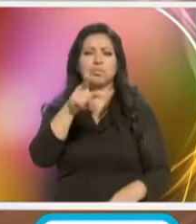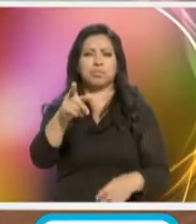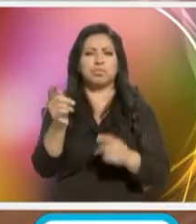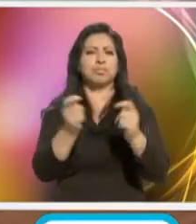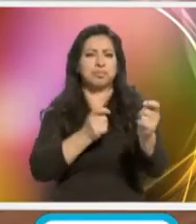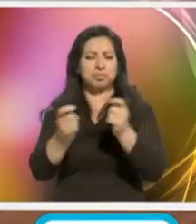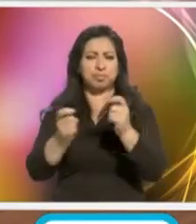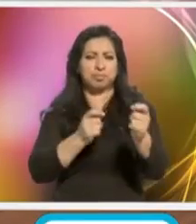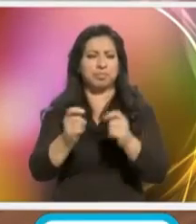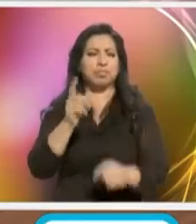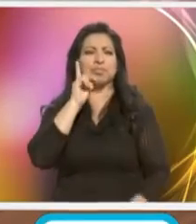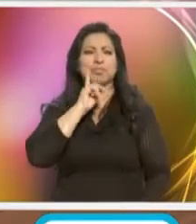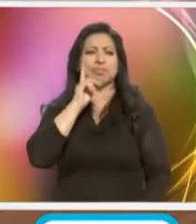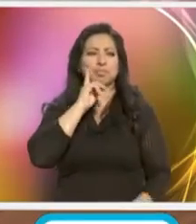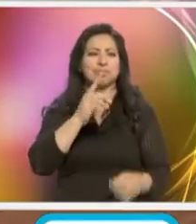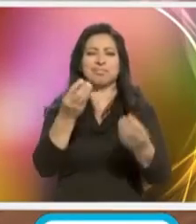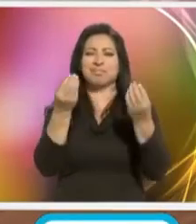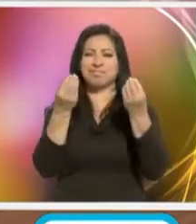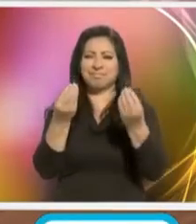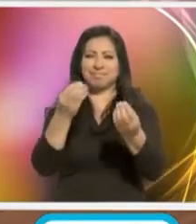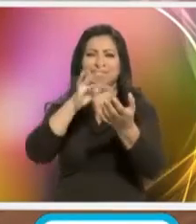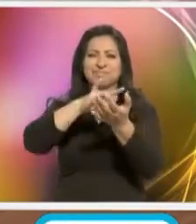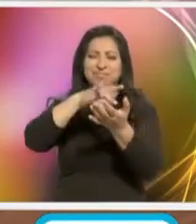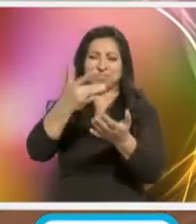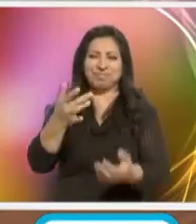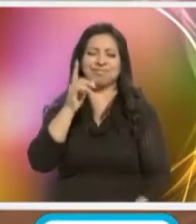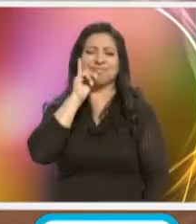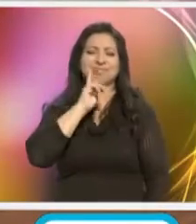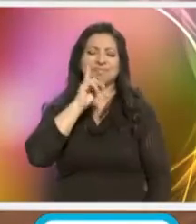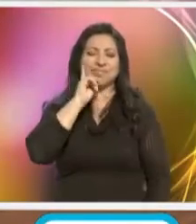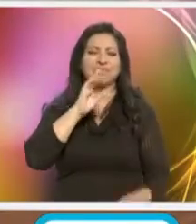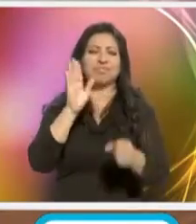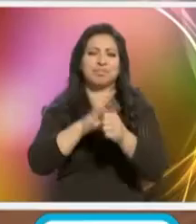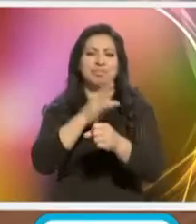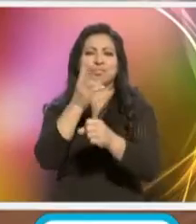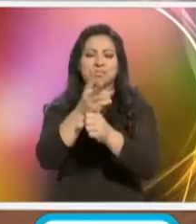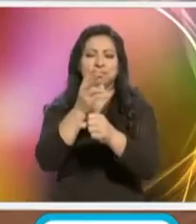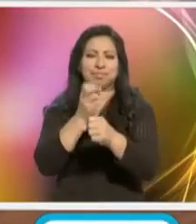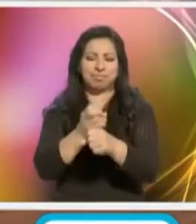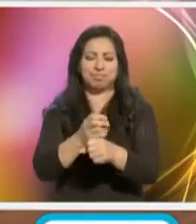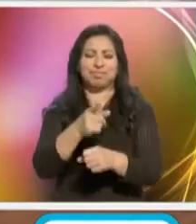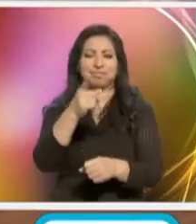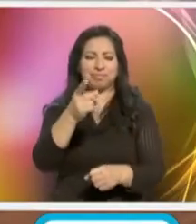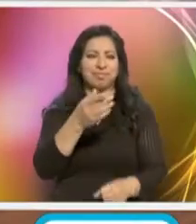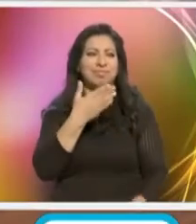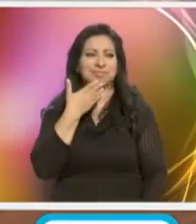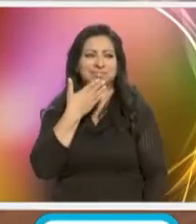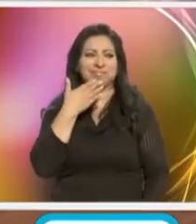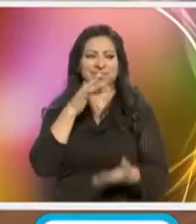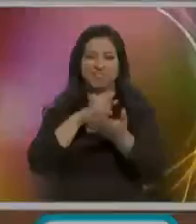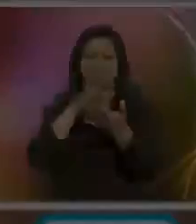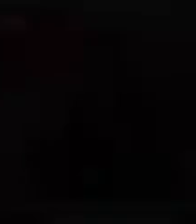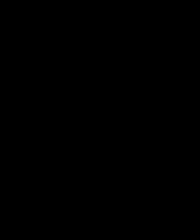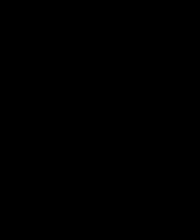de proyectos del Faro Milpa Alta, muchas gracias. Muchas gracias a ti, por la Enrique. invitación y ahí Gracias. estaremos muy pendientes. Muchas gracias. Gracias, excelente.